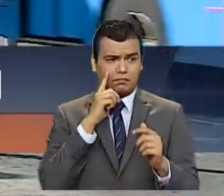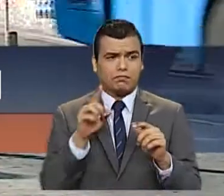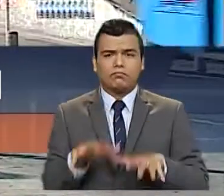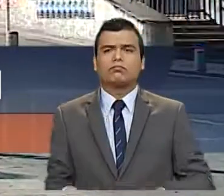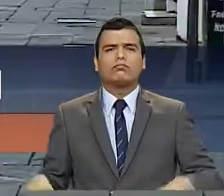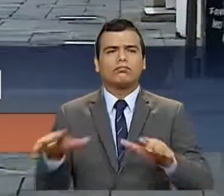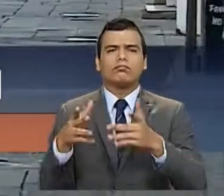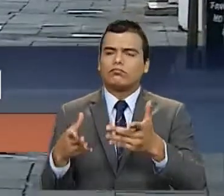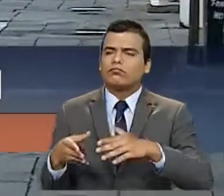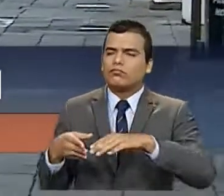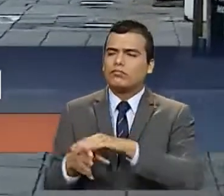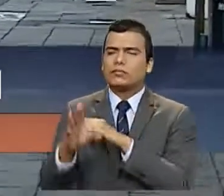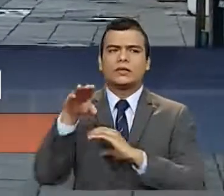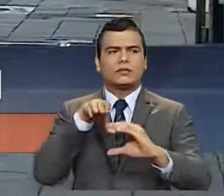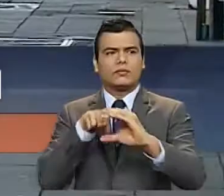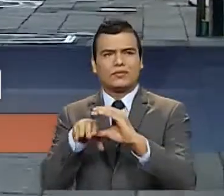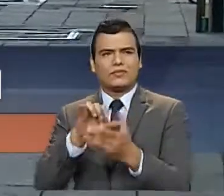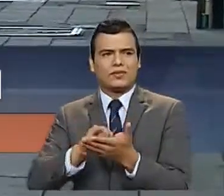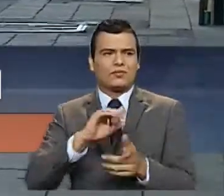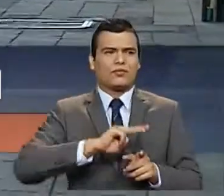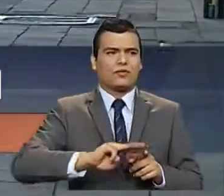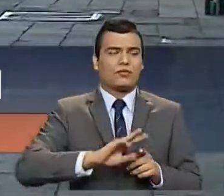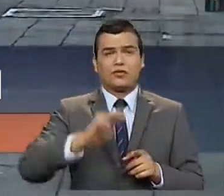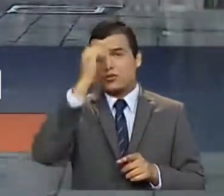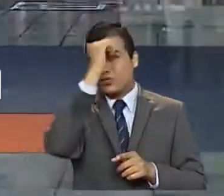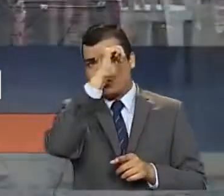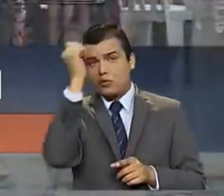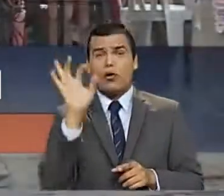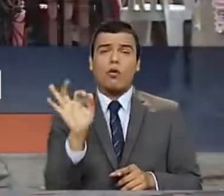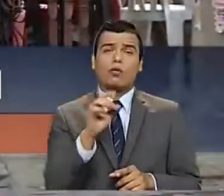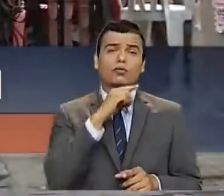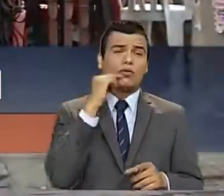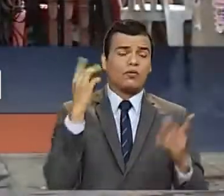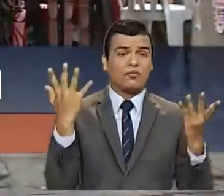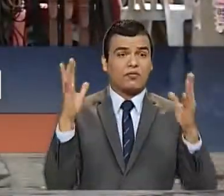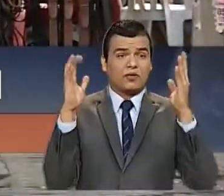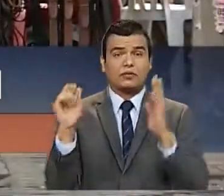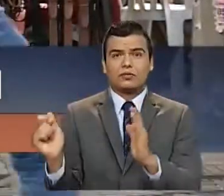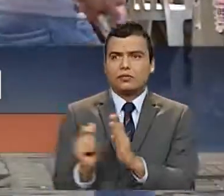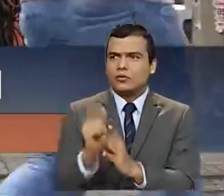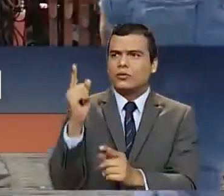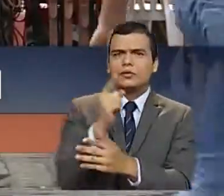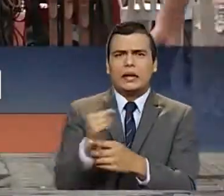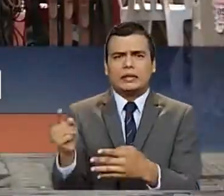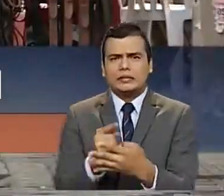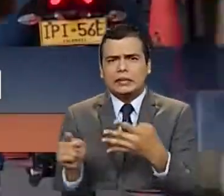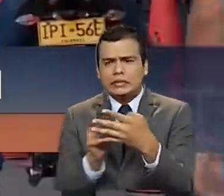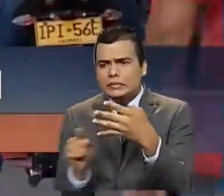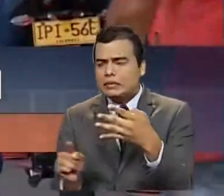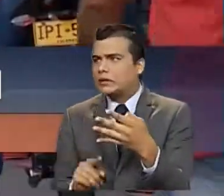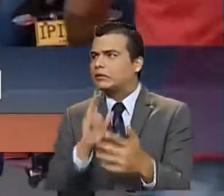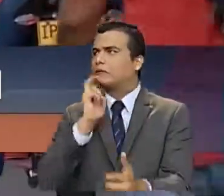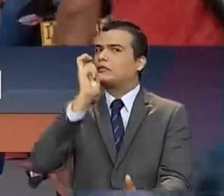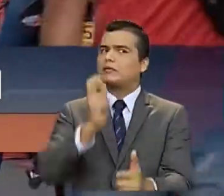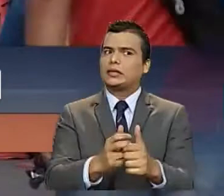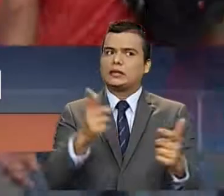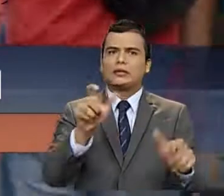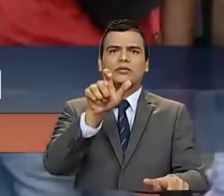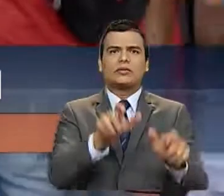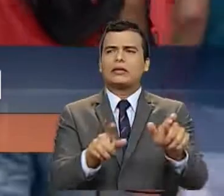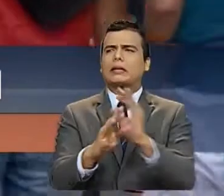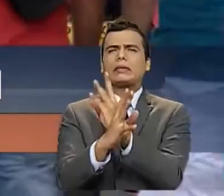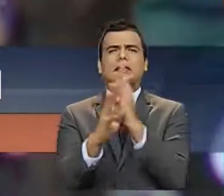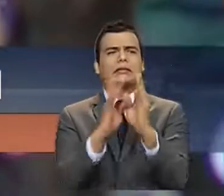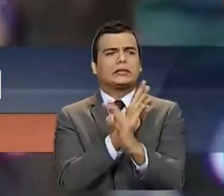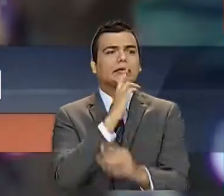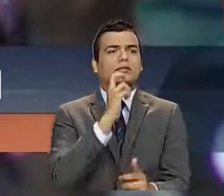en el ingreso a las estaciones del MIO un domingo o día festivo. Sin embargo, entre semana la situación se complica y el espacio público es ocupado